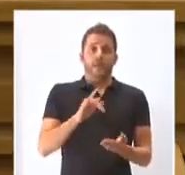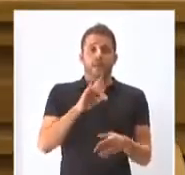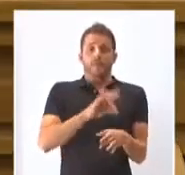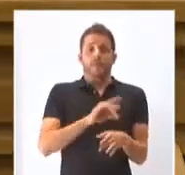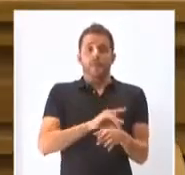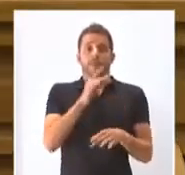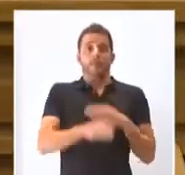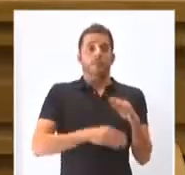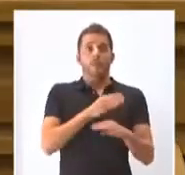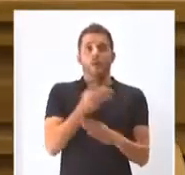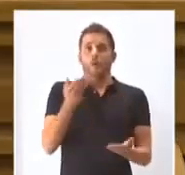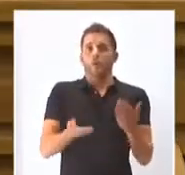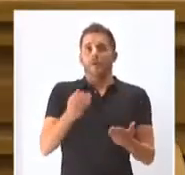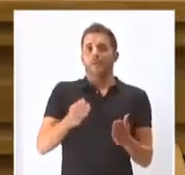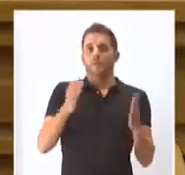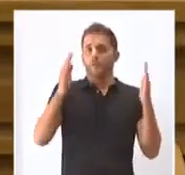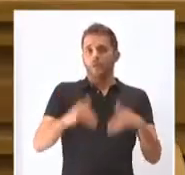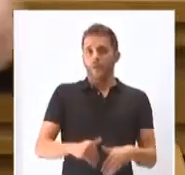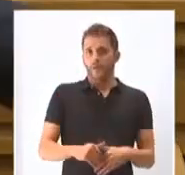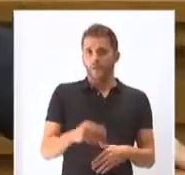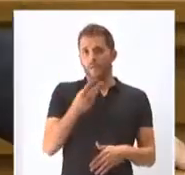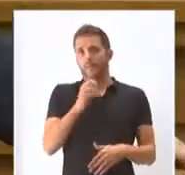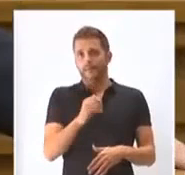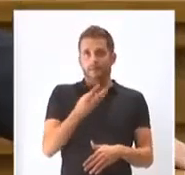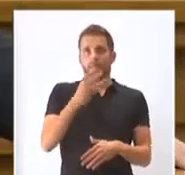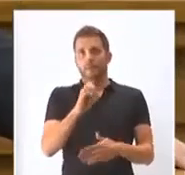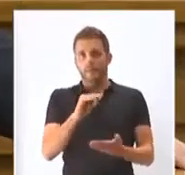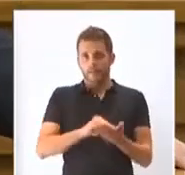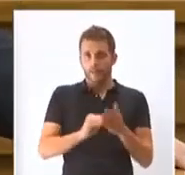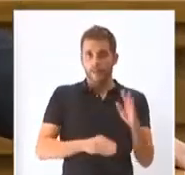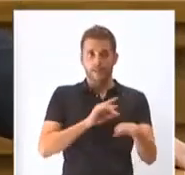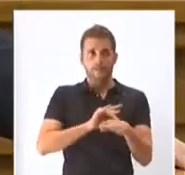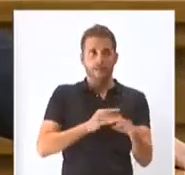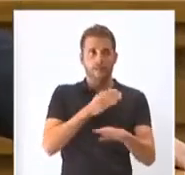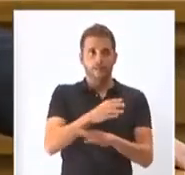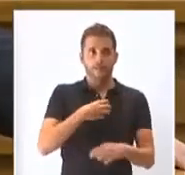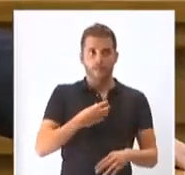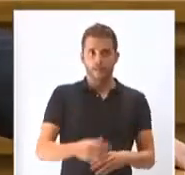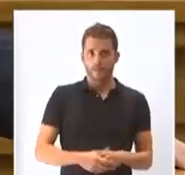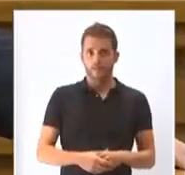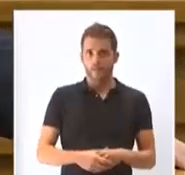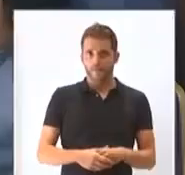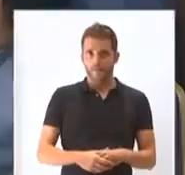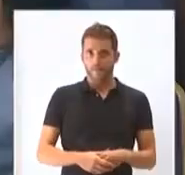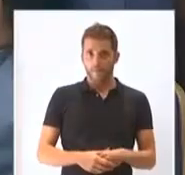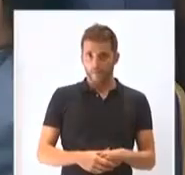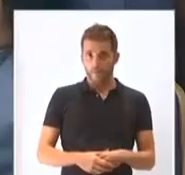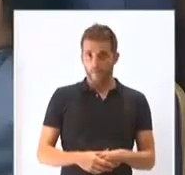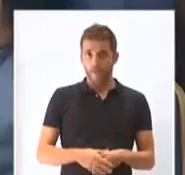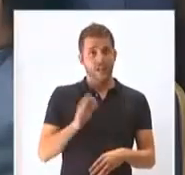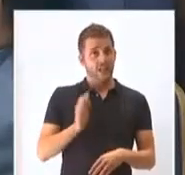dar nuestra vida mejor 20 30 40 veces la realidad es que es una realidad que en el ámbito de bienestar social